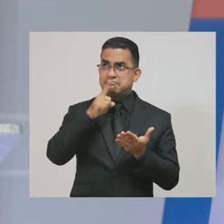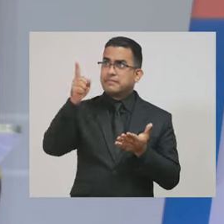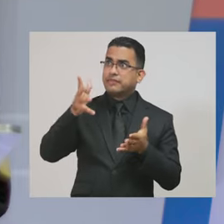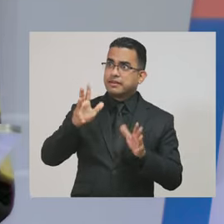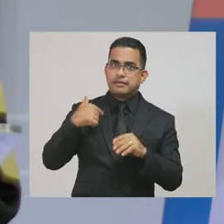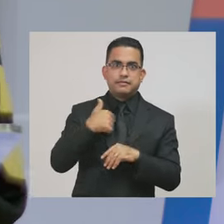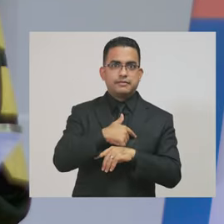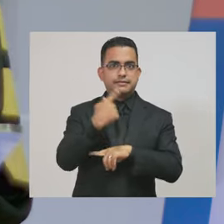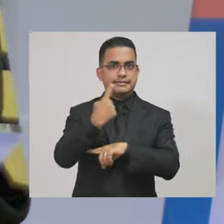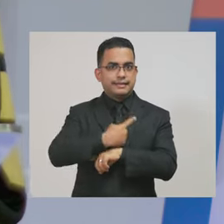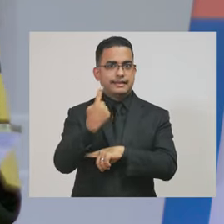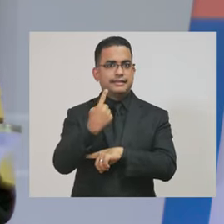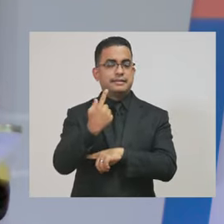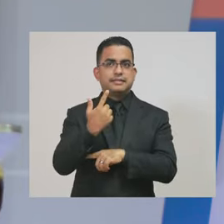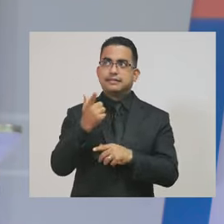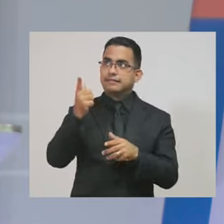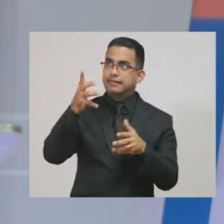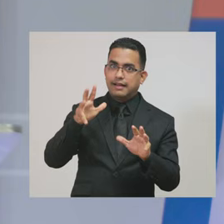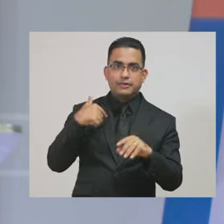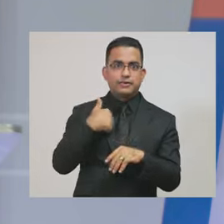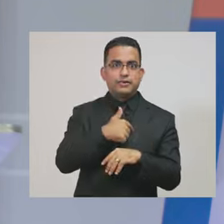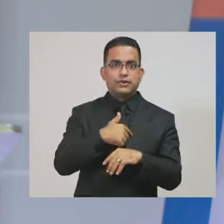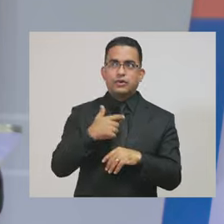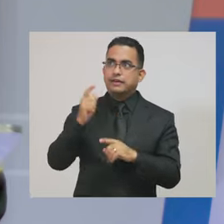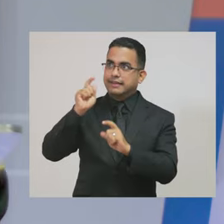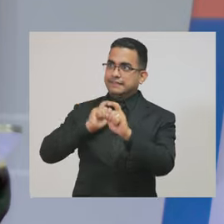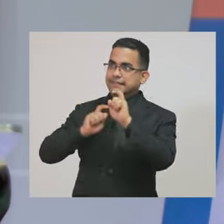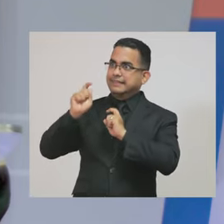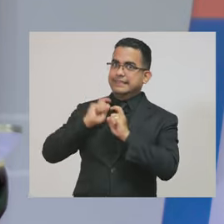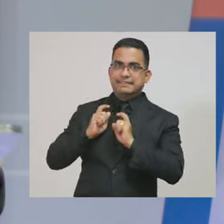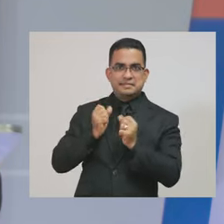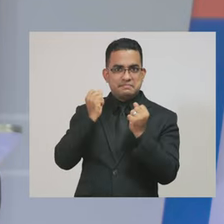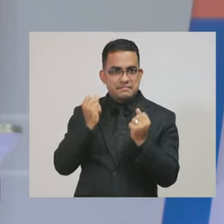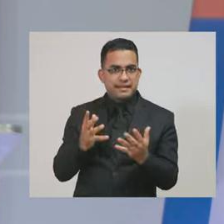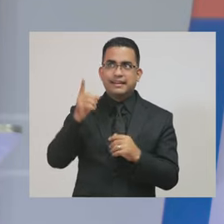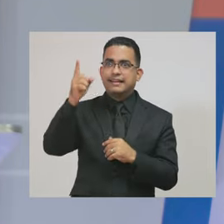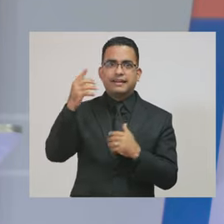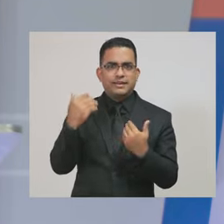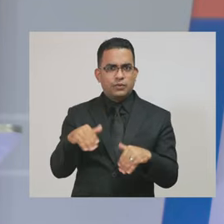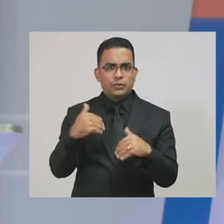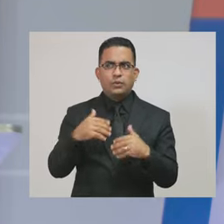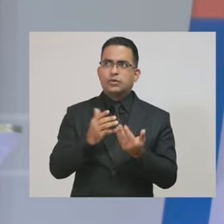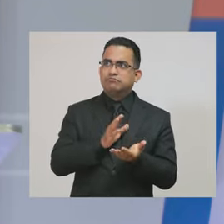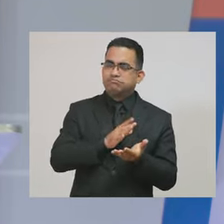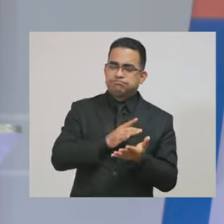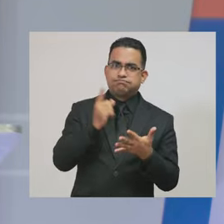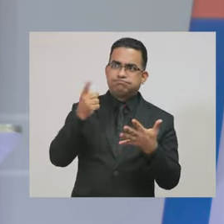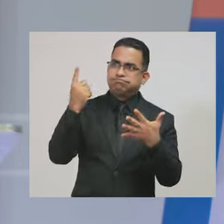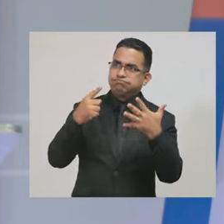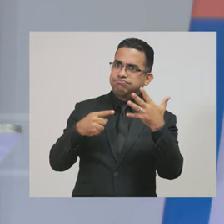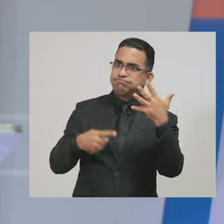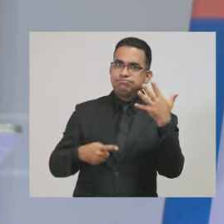que nos ha permitido este día y que nos ha permitido también tantos dones tantas maravillas y